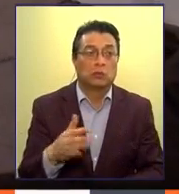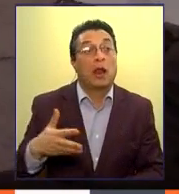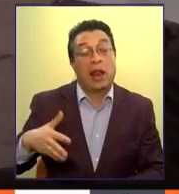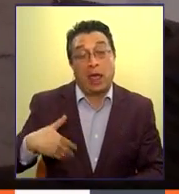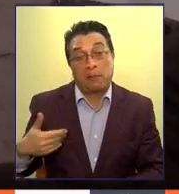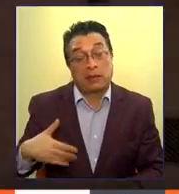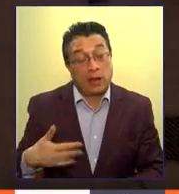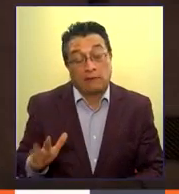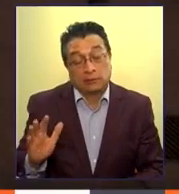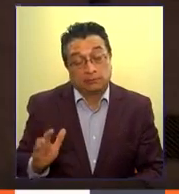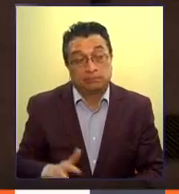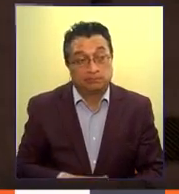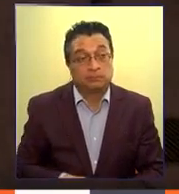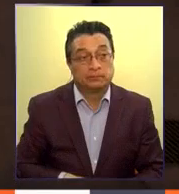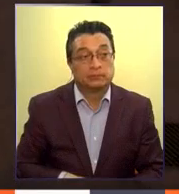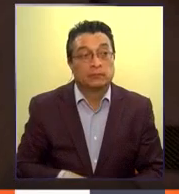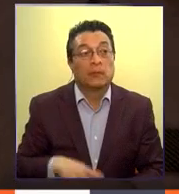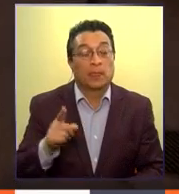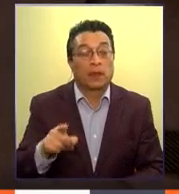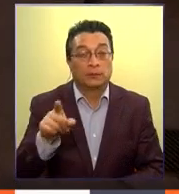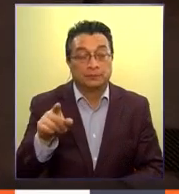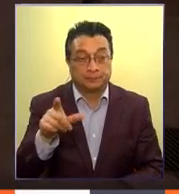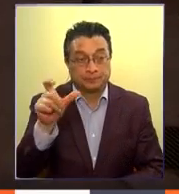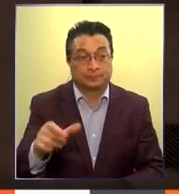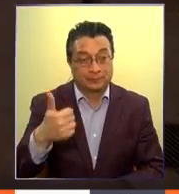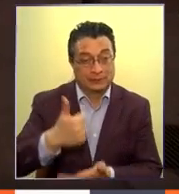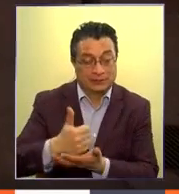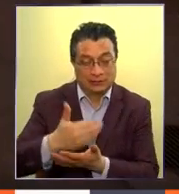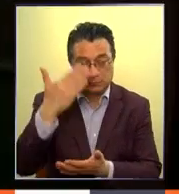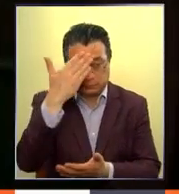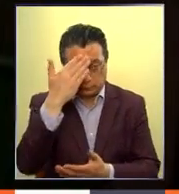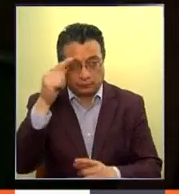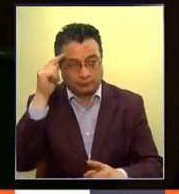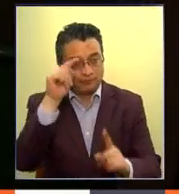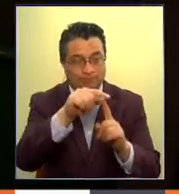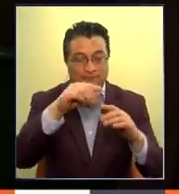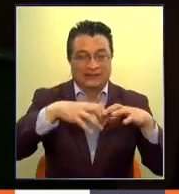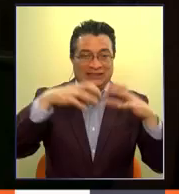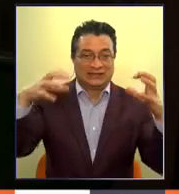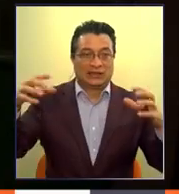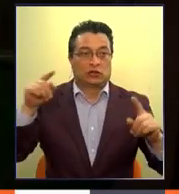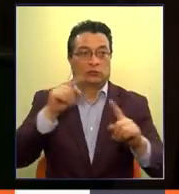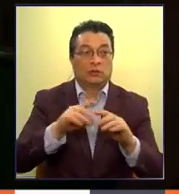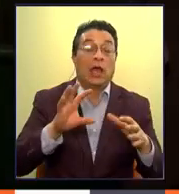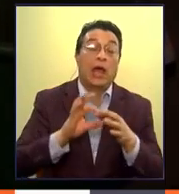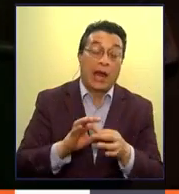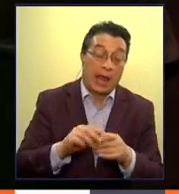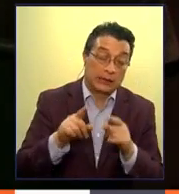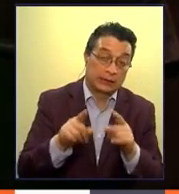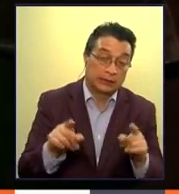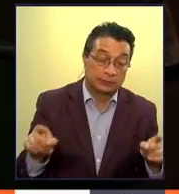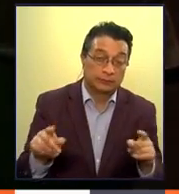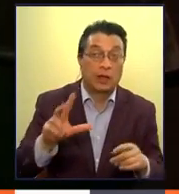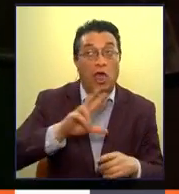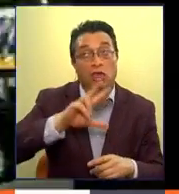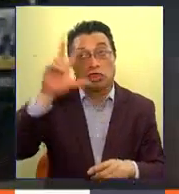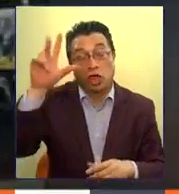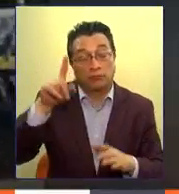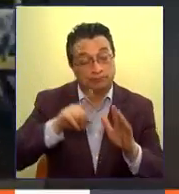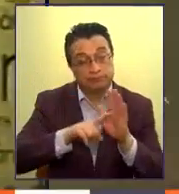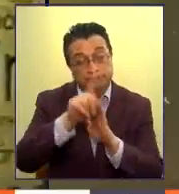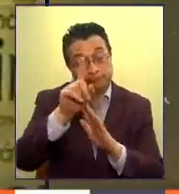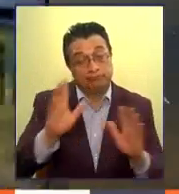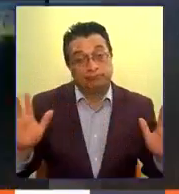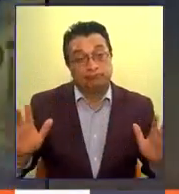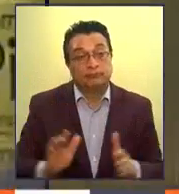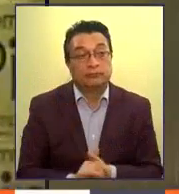lamentable. Lo más que tenía ese alcalde que se preocupaba mucho de los cerros. Dale gracias nomás, pues, y que Dios lo tenga en su santa gloria. En